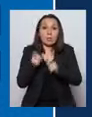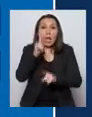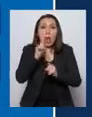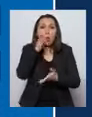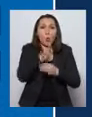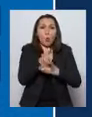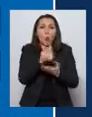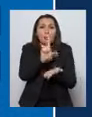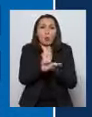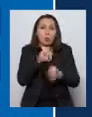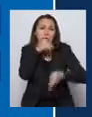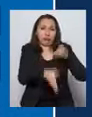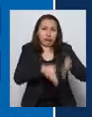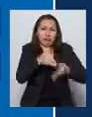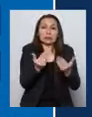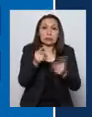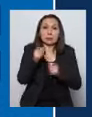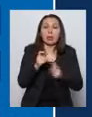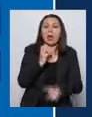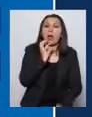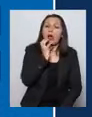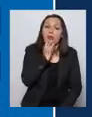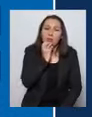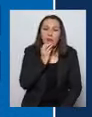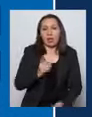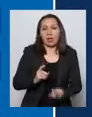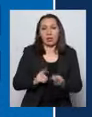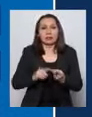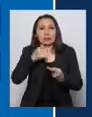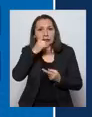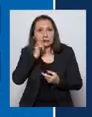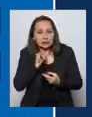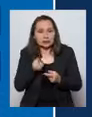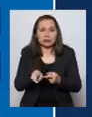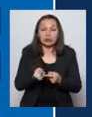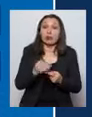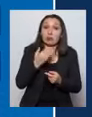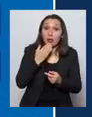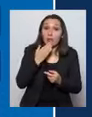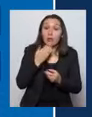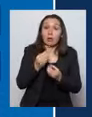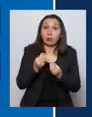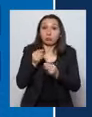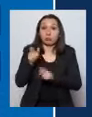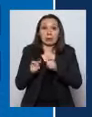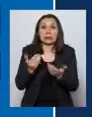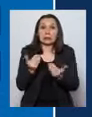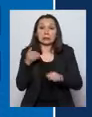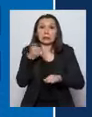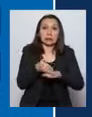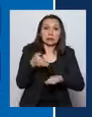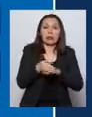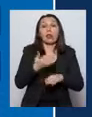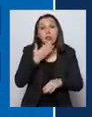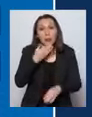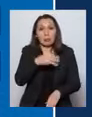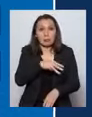lugares del país como son antofagasta e iquique y desde luego la región